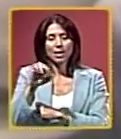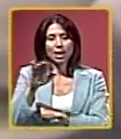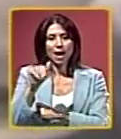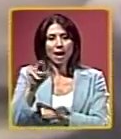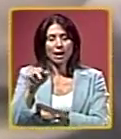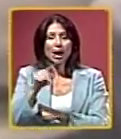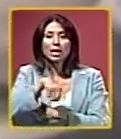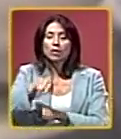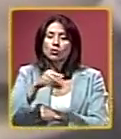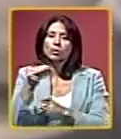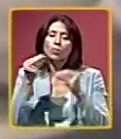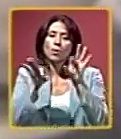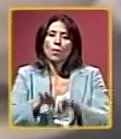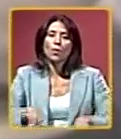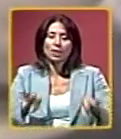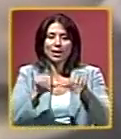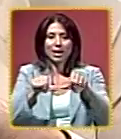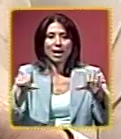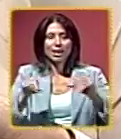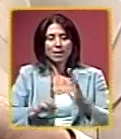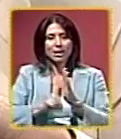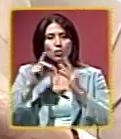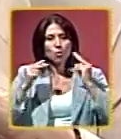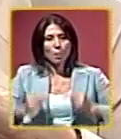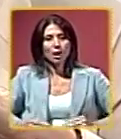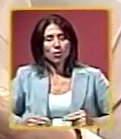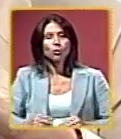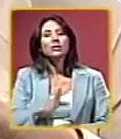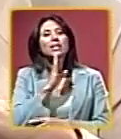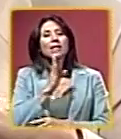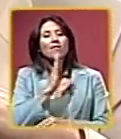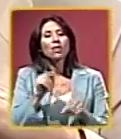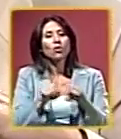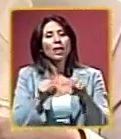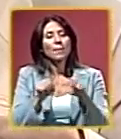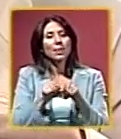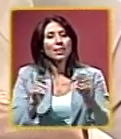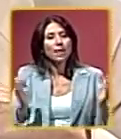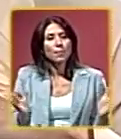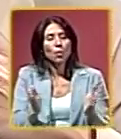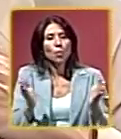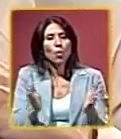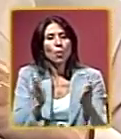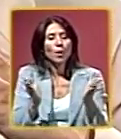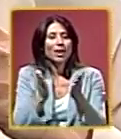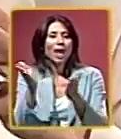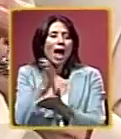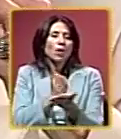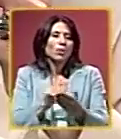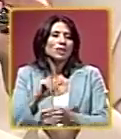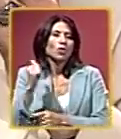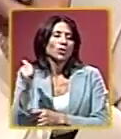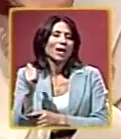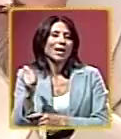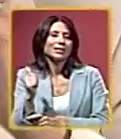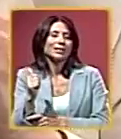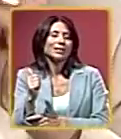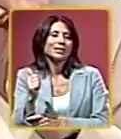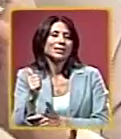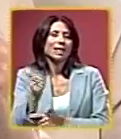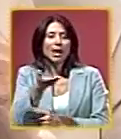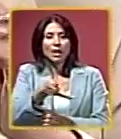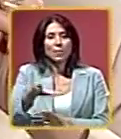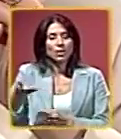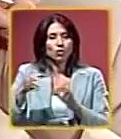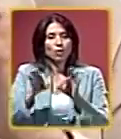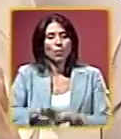área de desarrollo humano. Se está hablando de también promover algunos otros elementos que